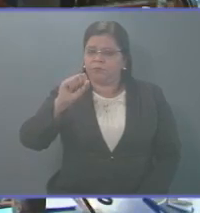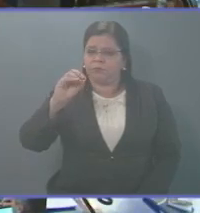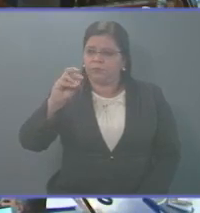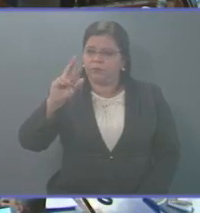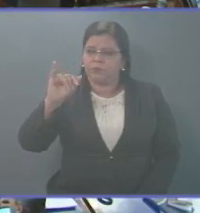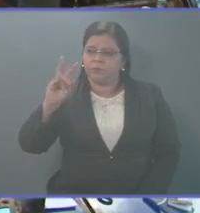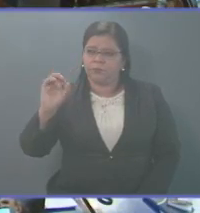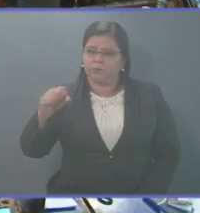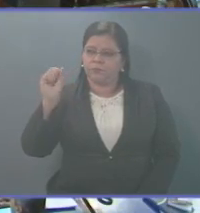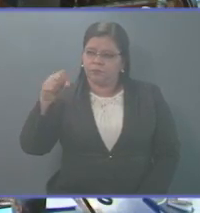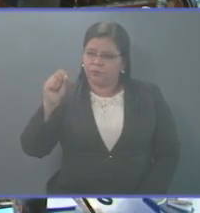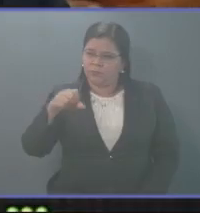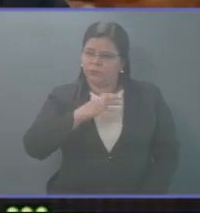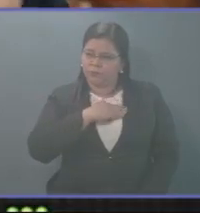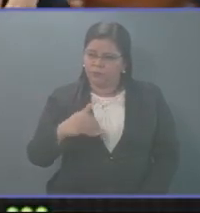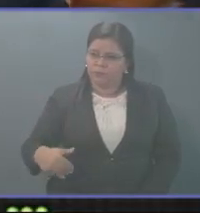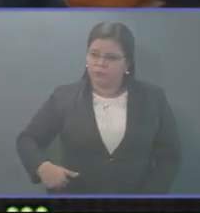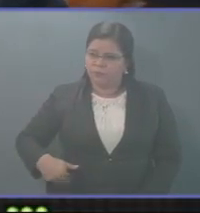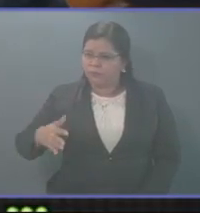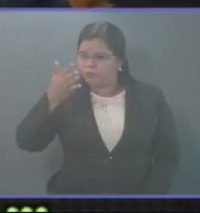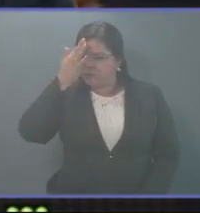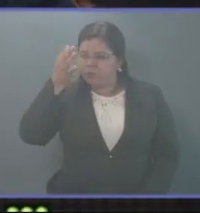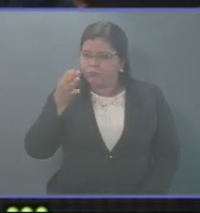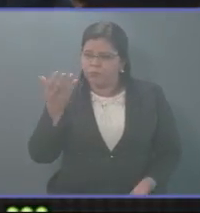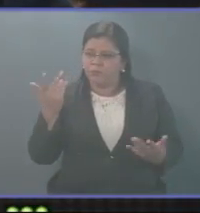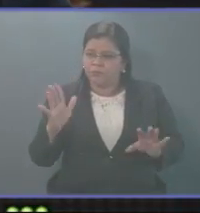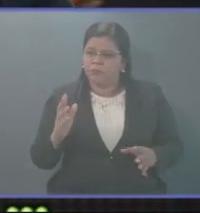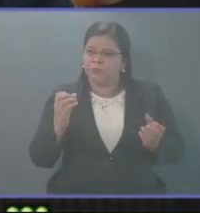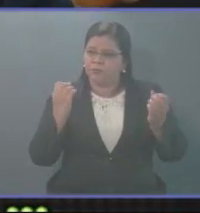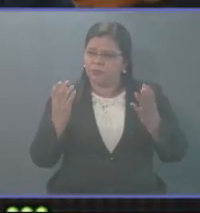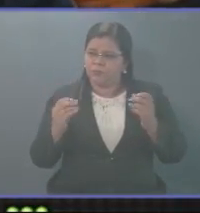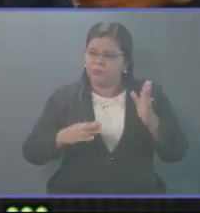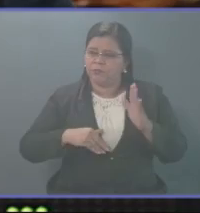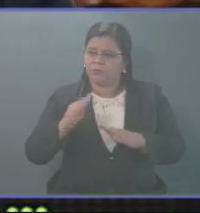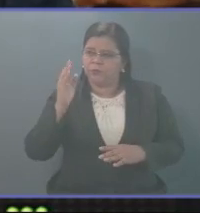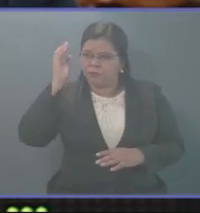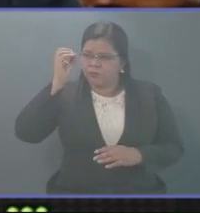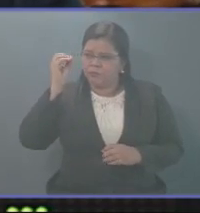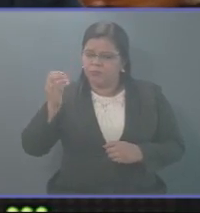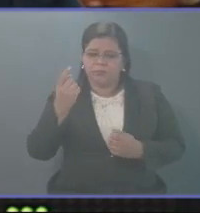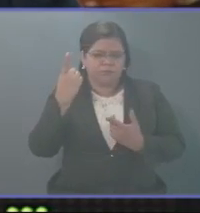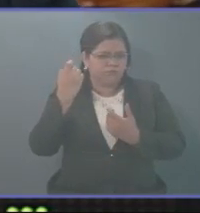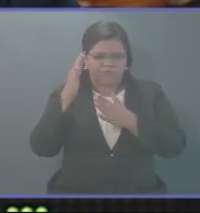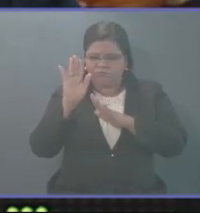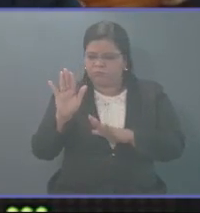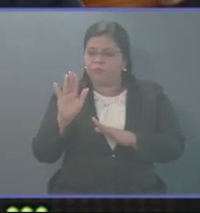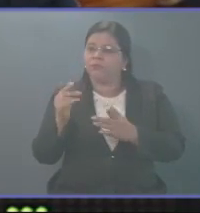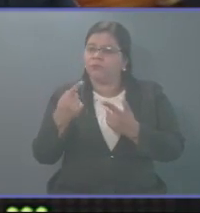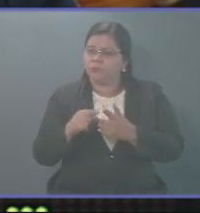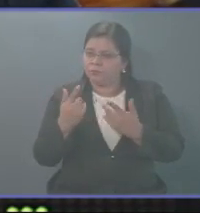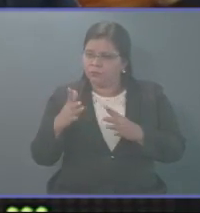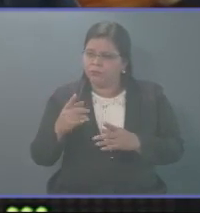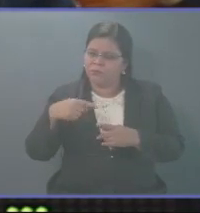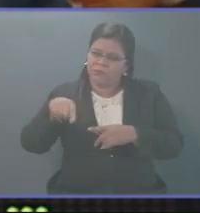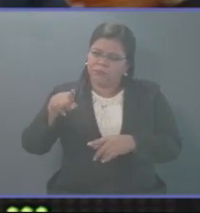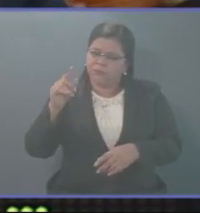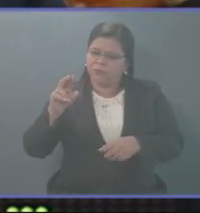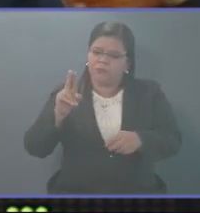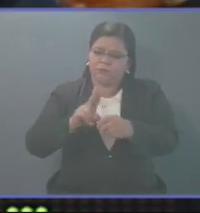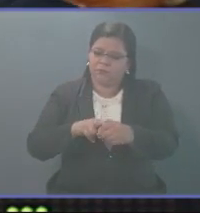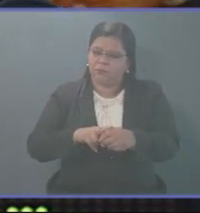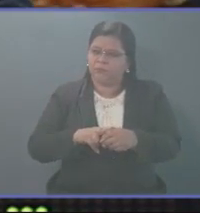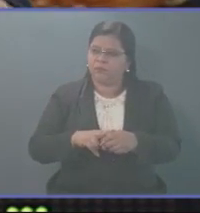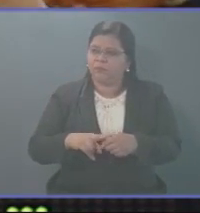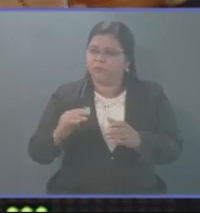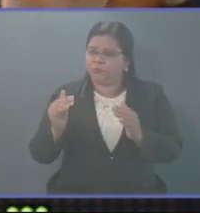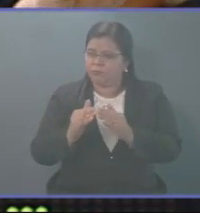Gracias. Yo creo que ya incurrimos en cuestiones de falta de respeto, que le vayan a apagar el micrófono. Yo creo que eso es falta de